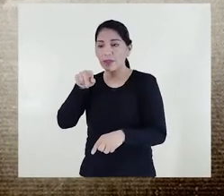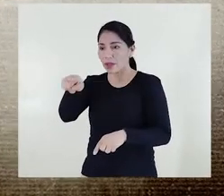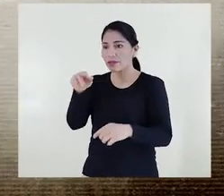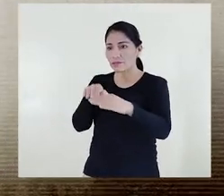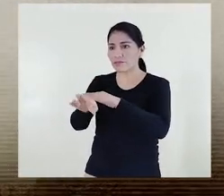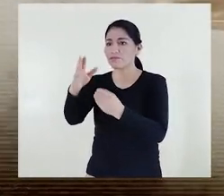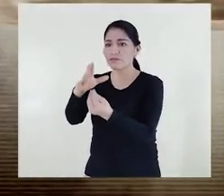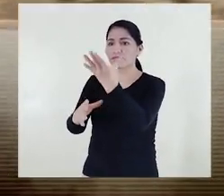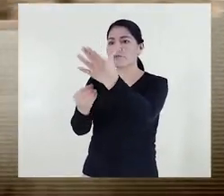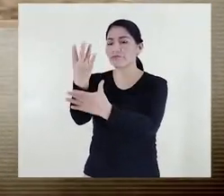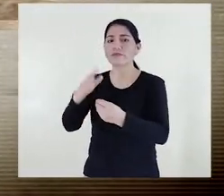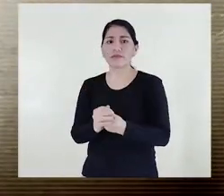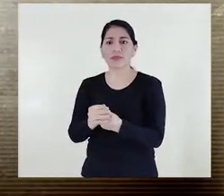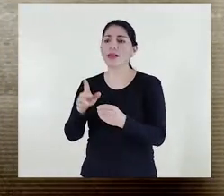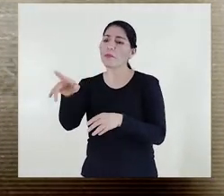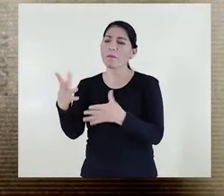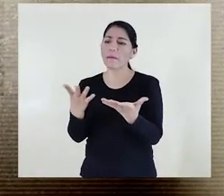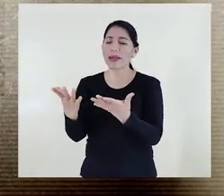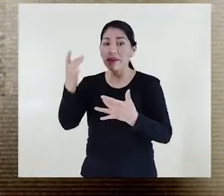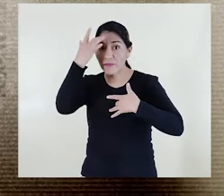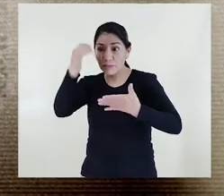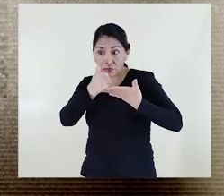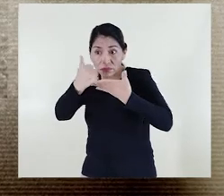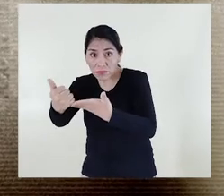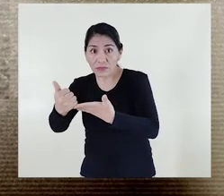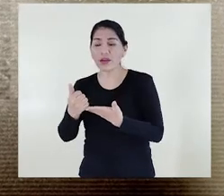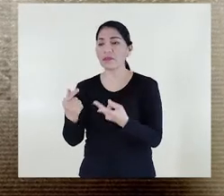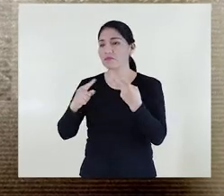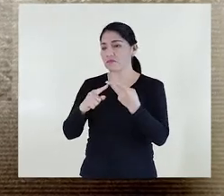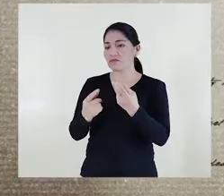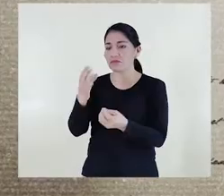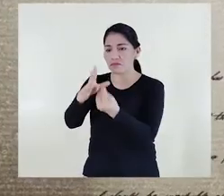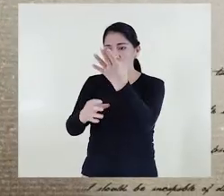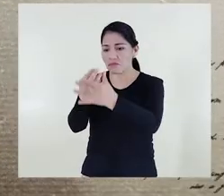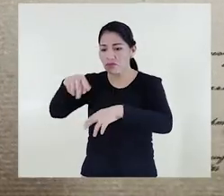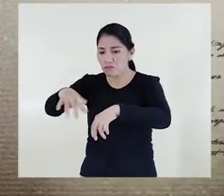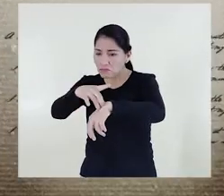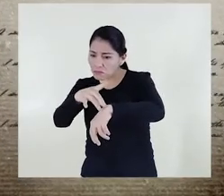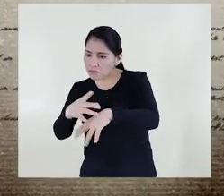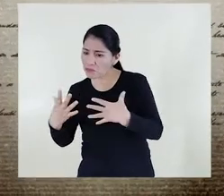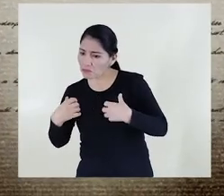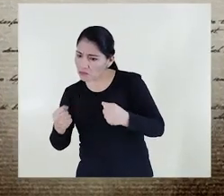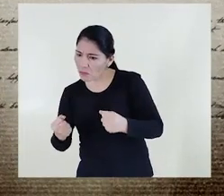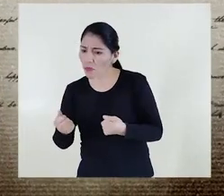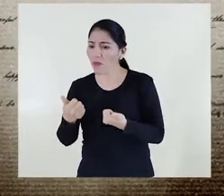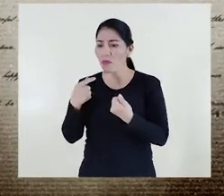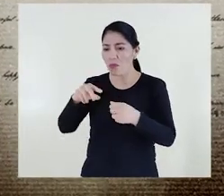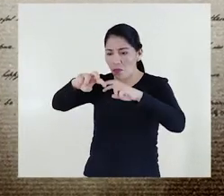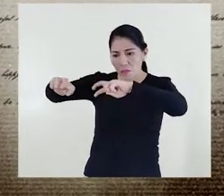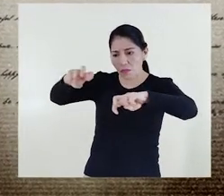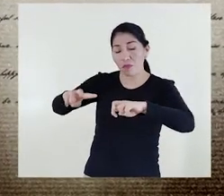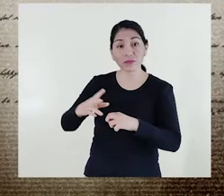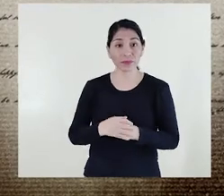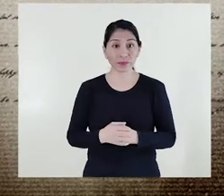misma forma, los hospitales en el virreinato tenían huertas, no solo para nutrir a los enfermos, sino para cultivar hierbas medicinales y